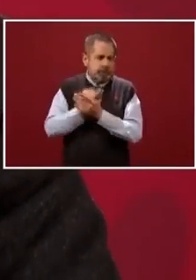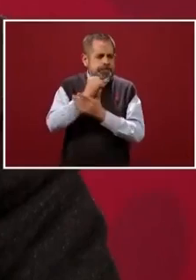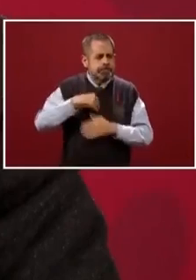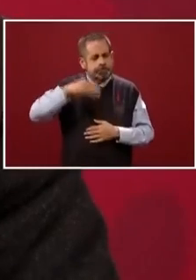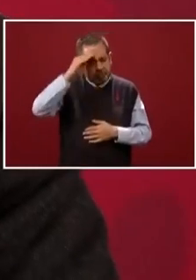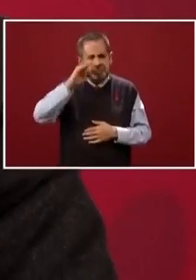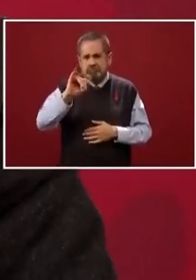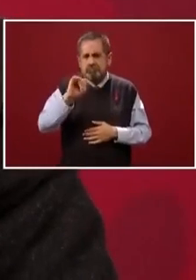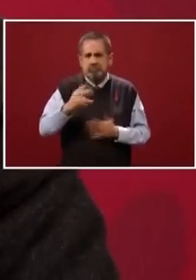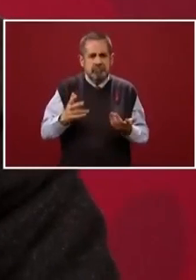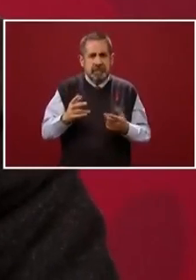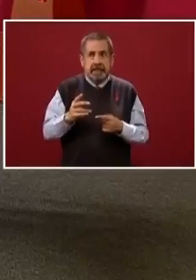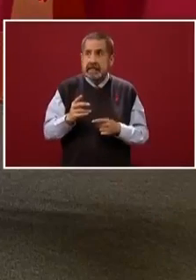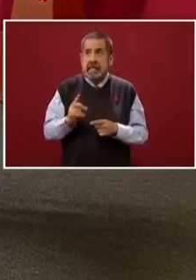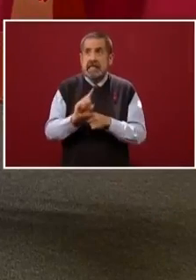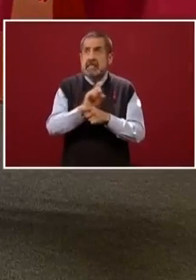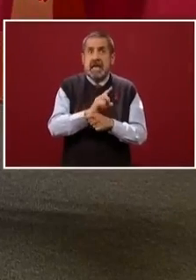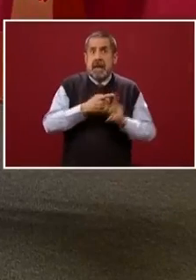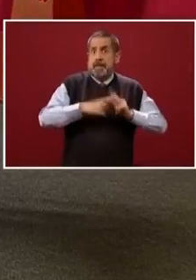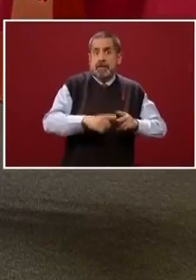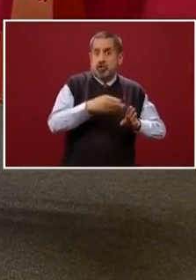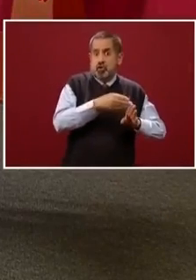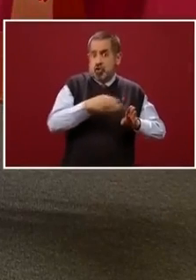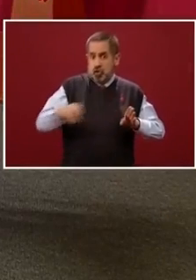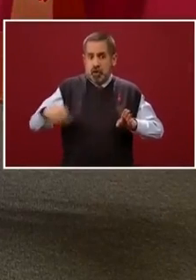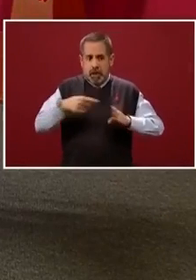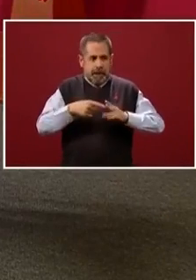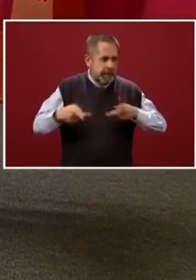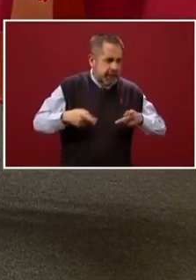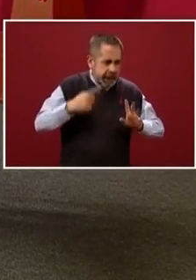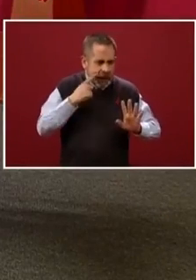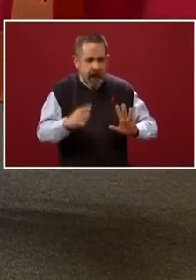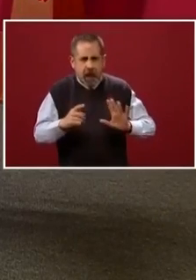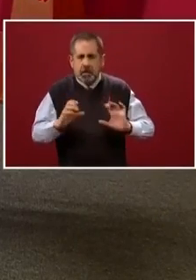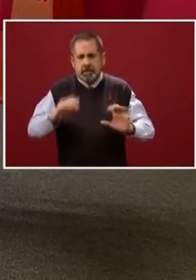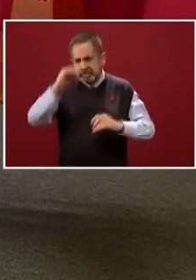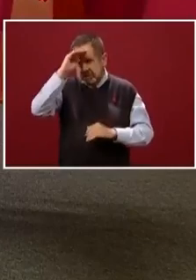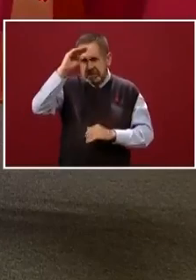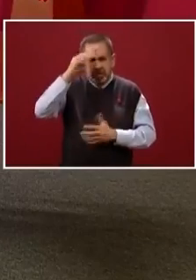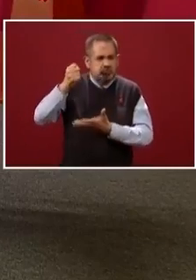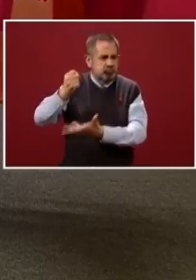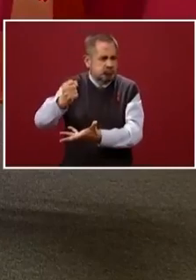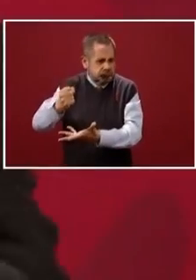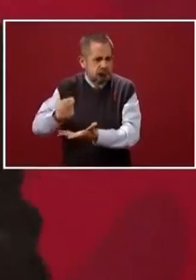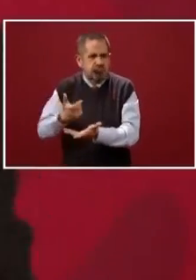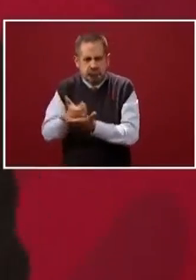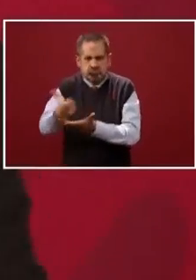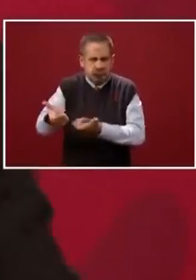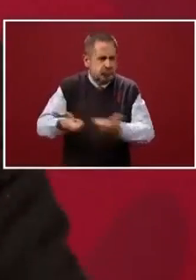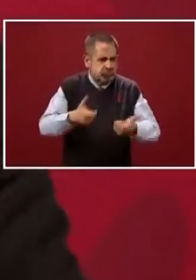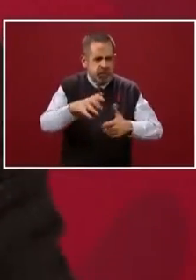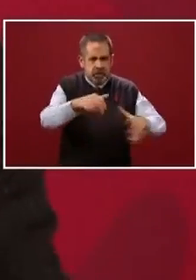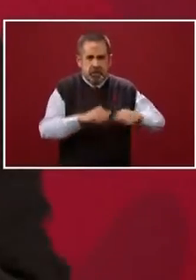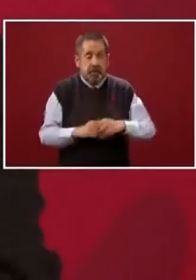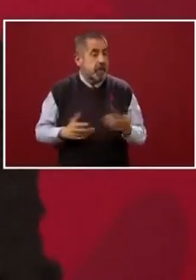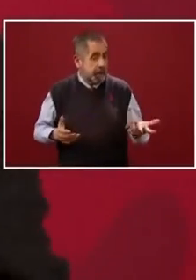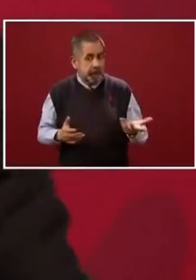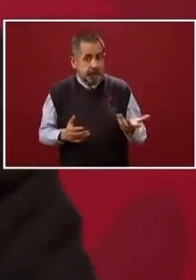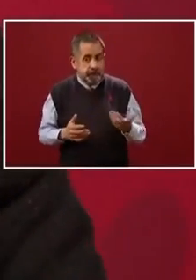cartas en el asunto desde los primeros días de la preparación, contemplando que podemos tener algunas